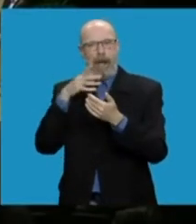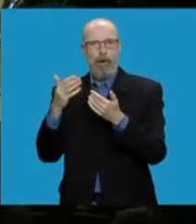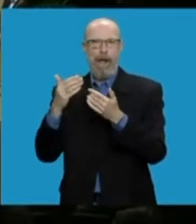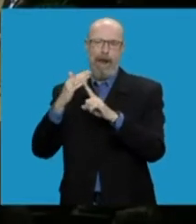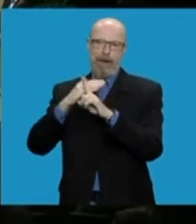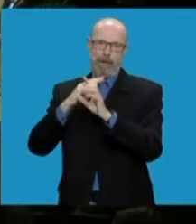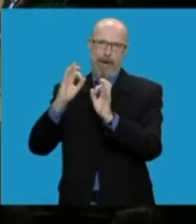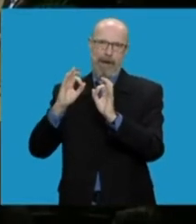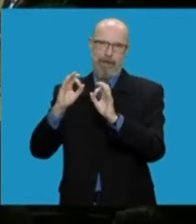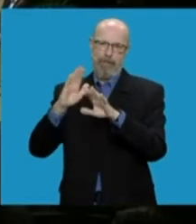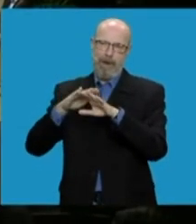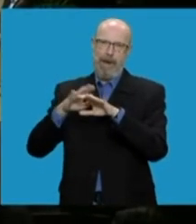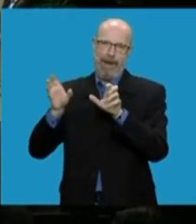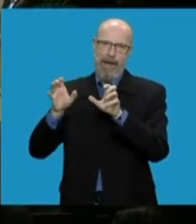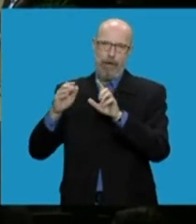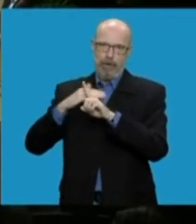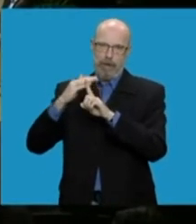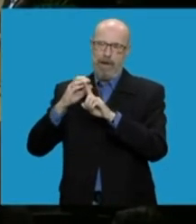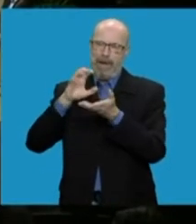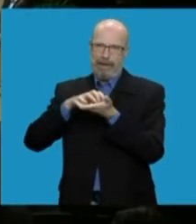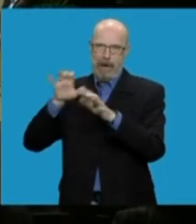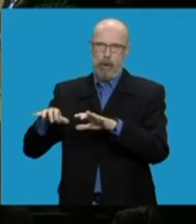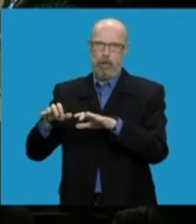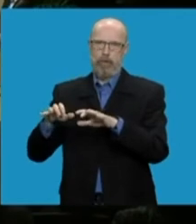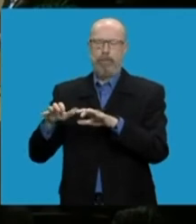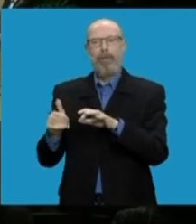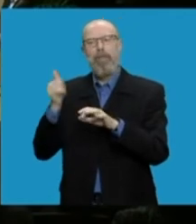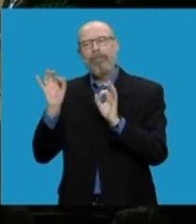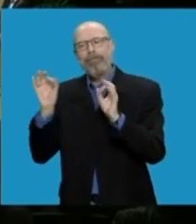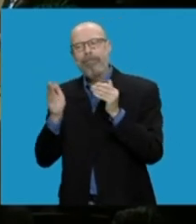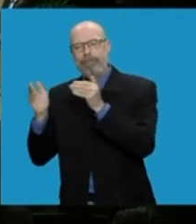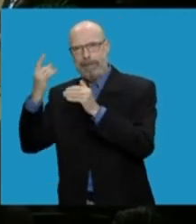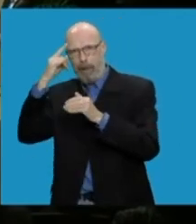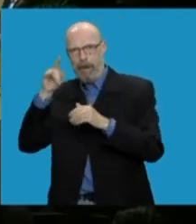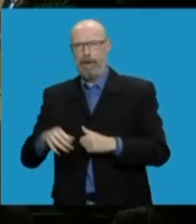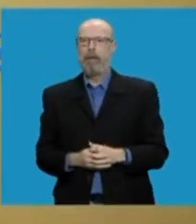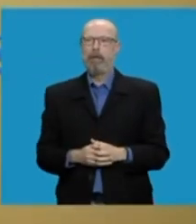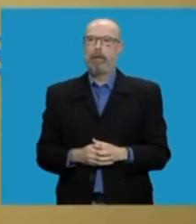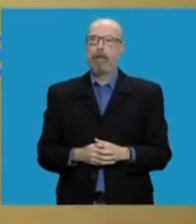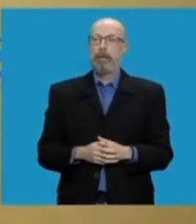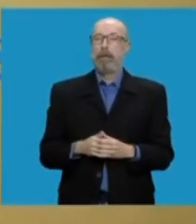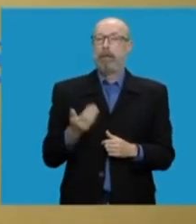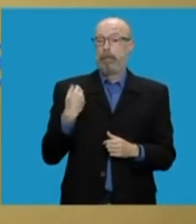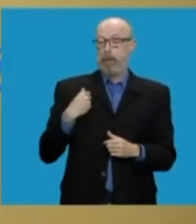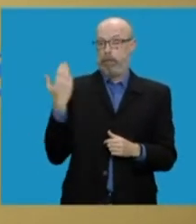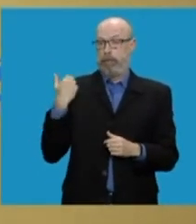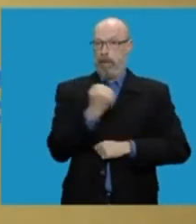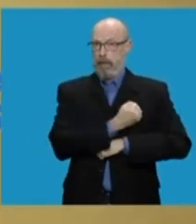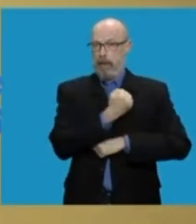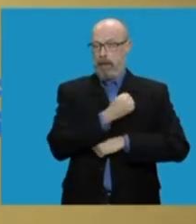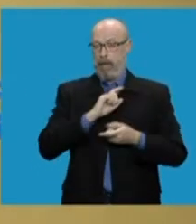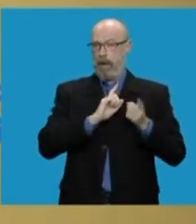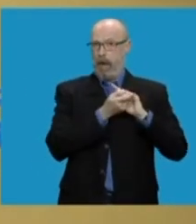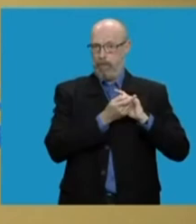la radiodifusión en Castilla y León y sobre todo en Salamanca. Mi vida cambió en diciembre, yo era coordinador